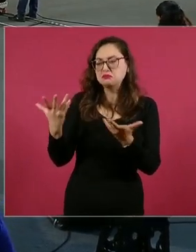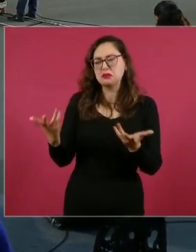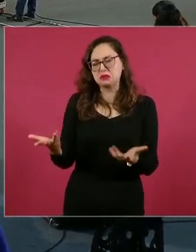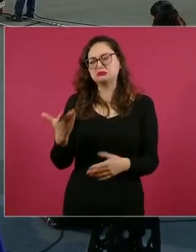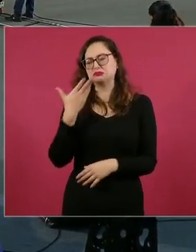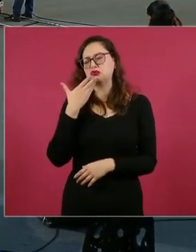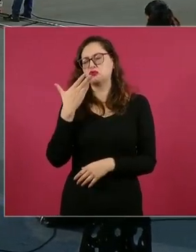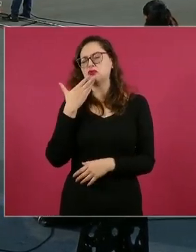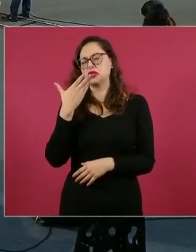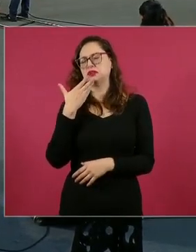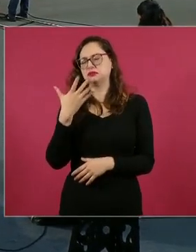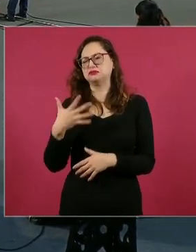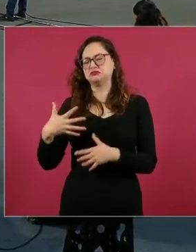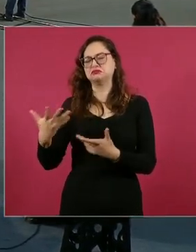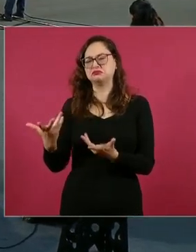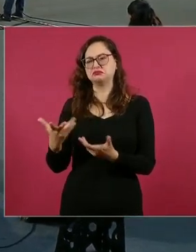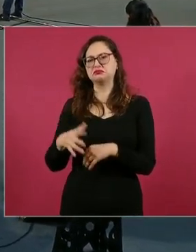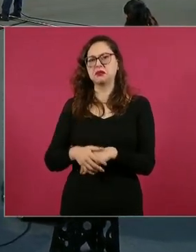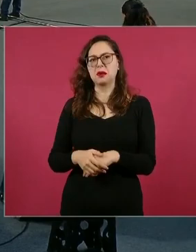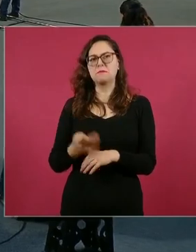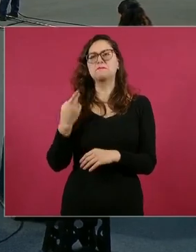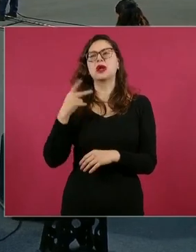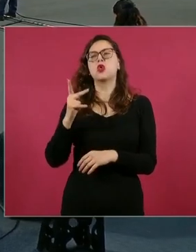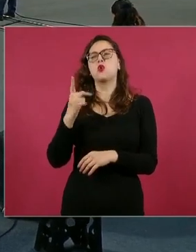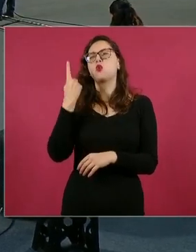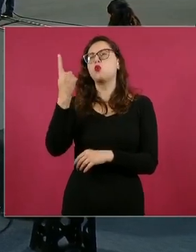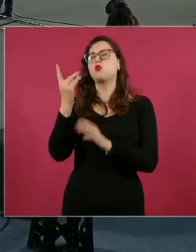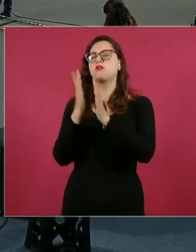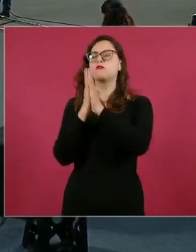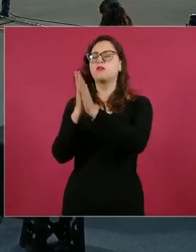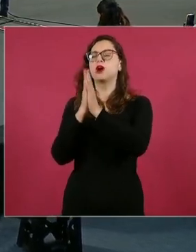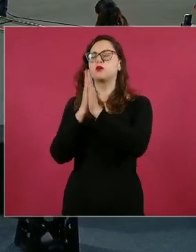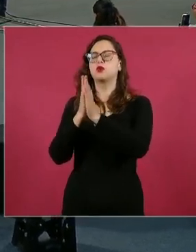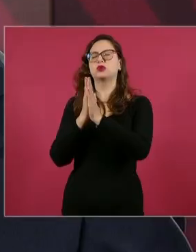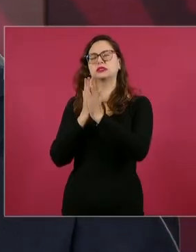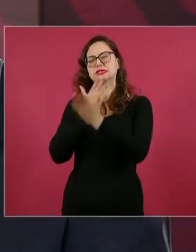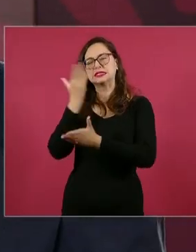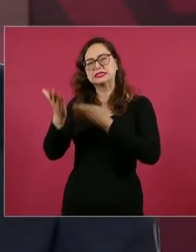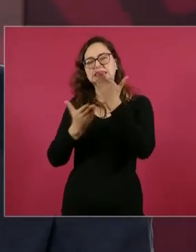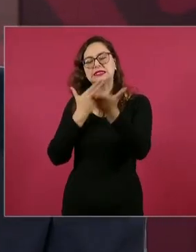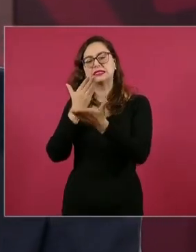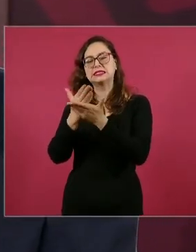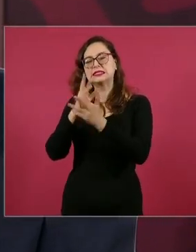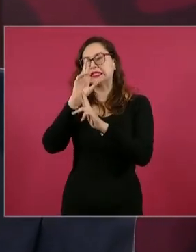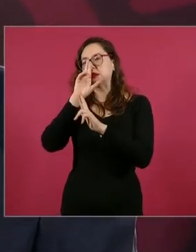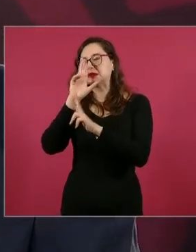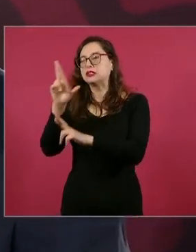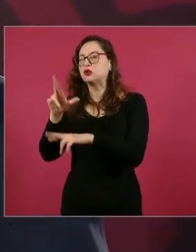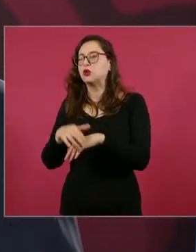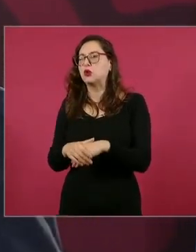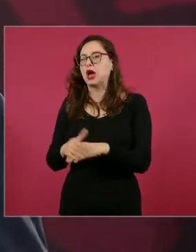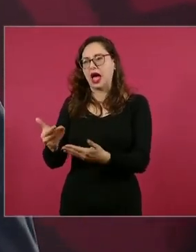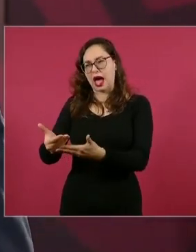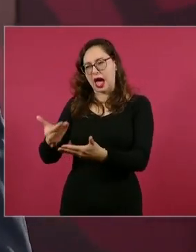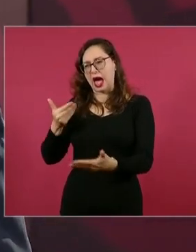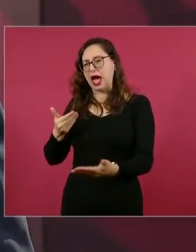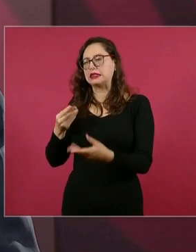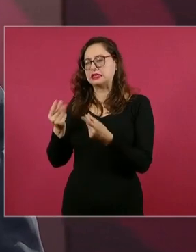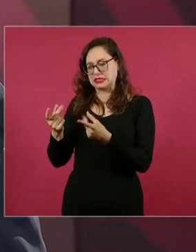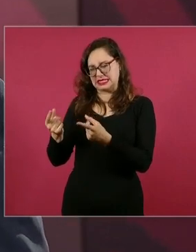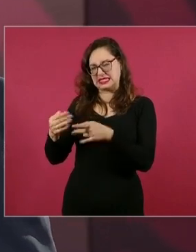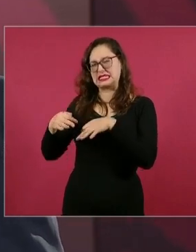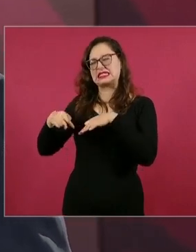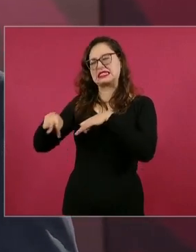yo con todo respeto que me que nos ayuden a resolver ahí